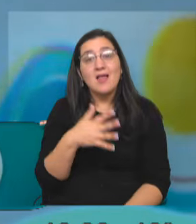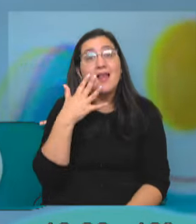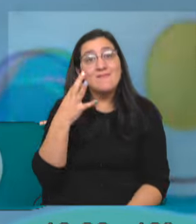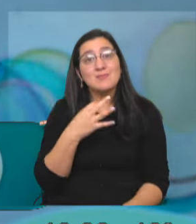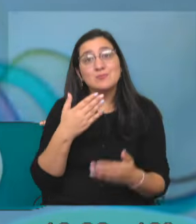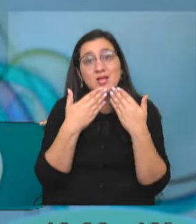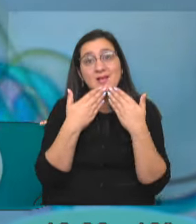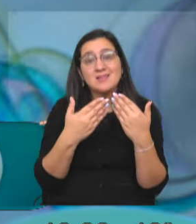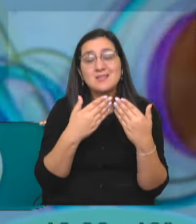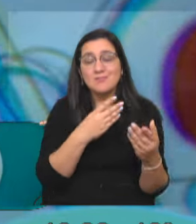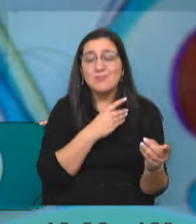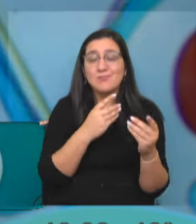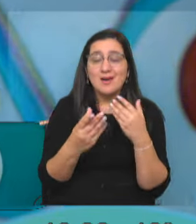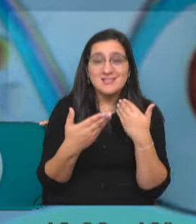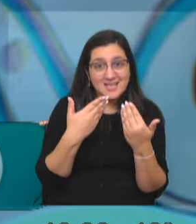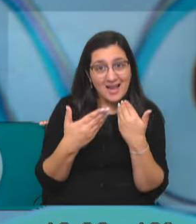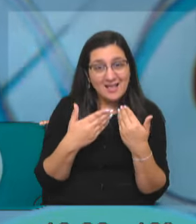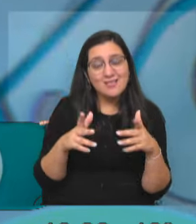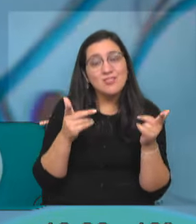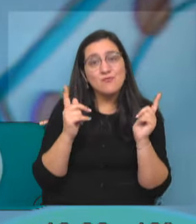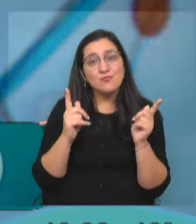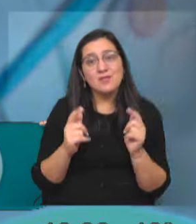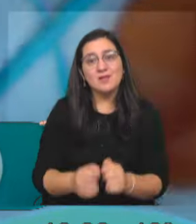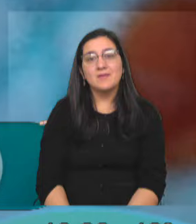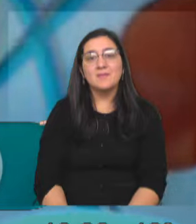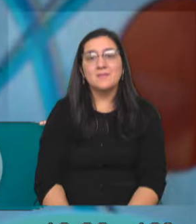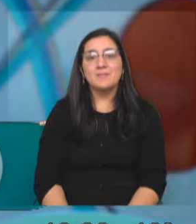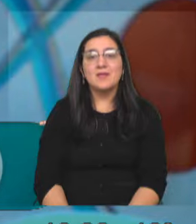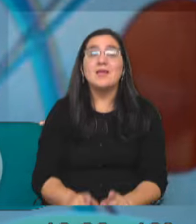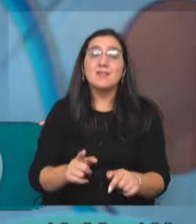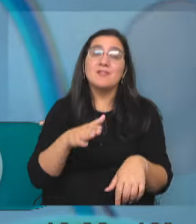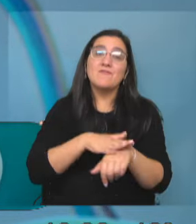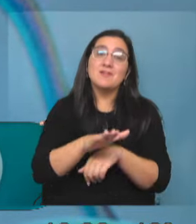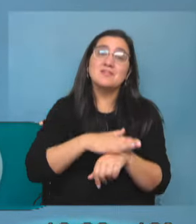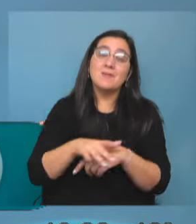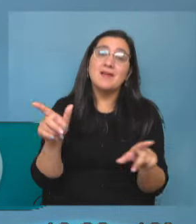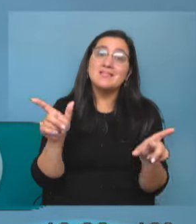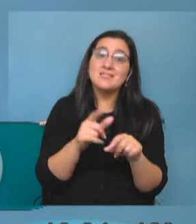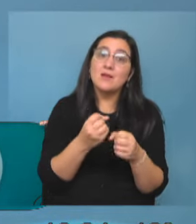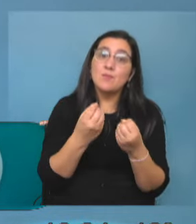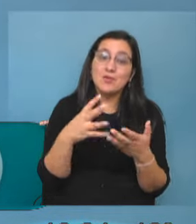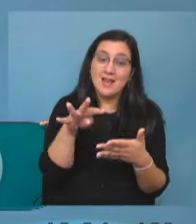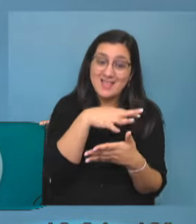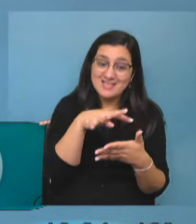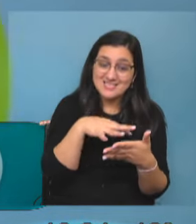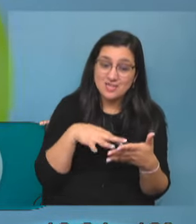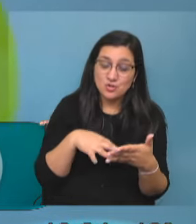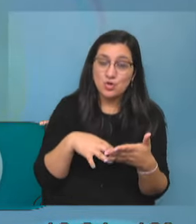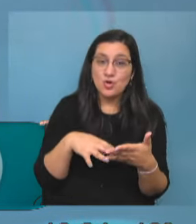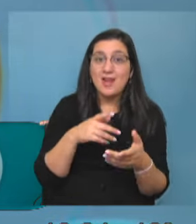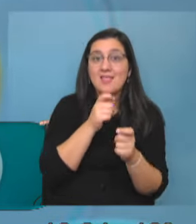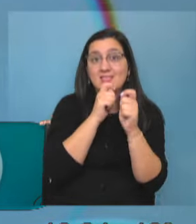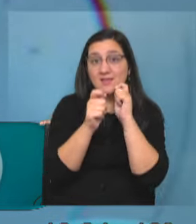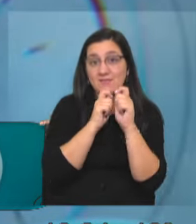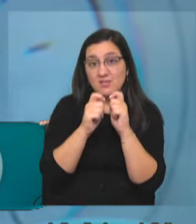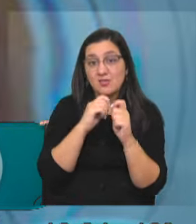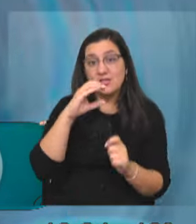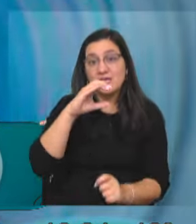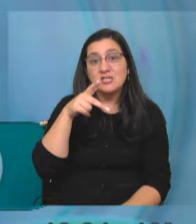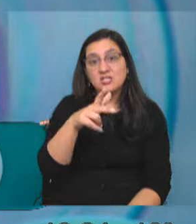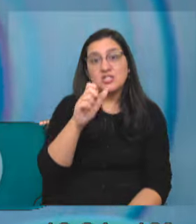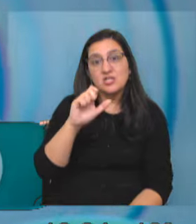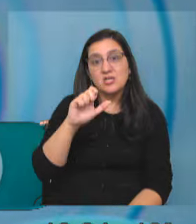agradecer esta charla que disfruté mucho. Espero que vos también hayas pasado bien. Por supuesto. Y te quiero felicitar para el cierre, porque leyendo esa célebre entrevista que hace el Checho Bianchi